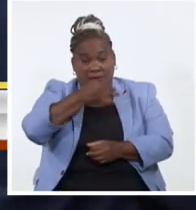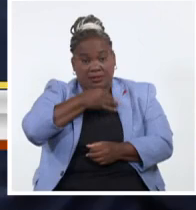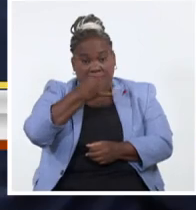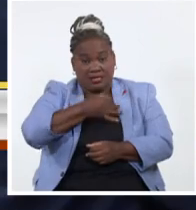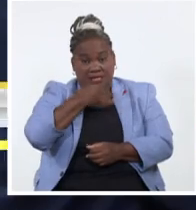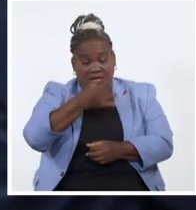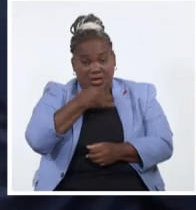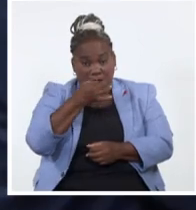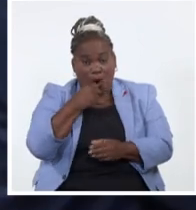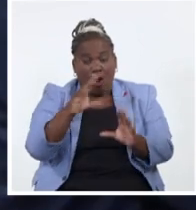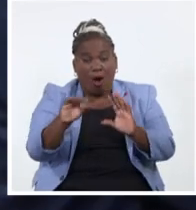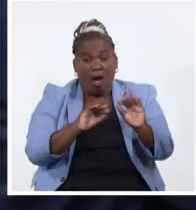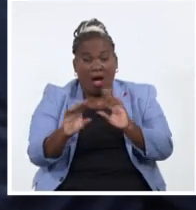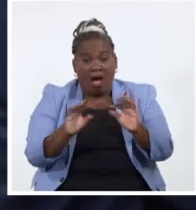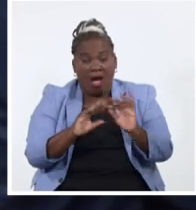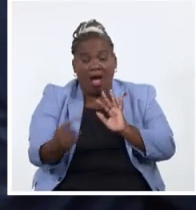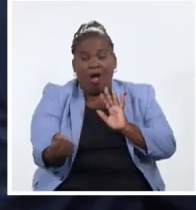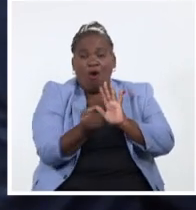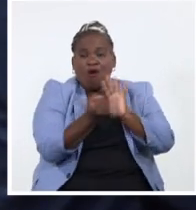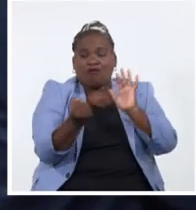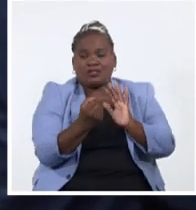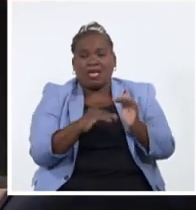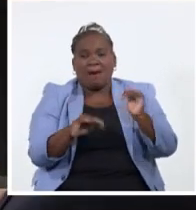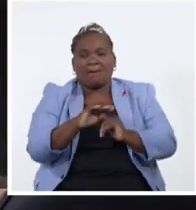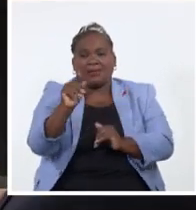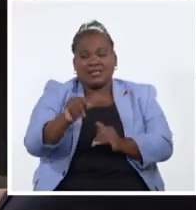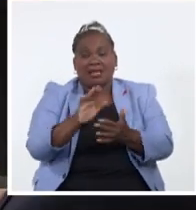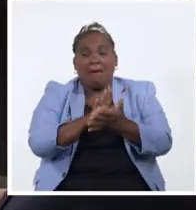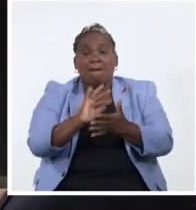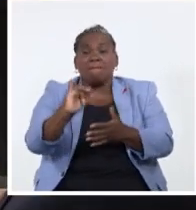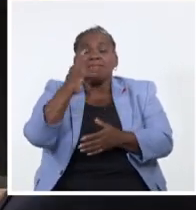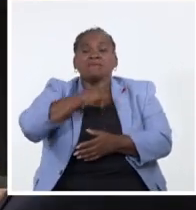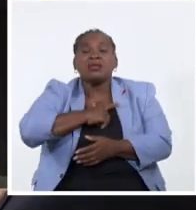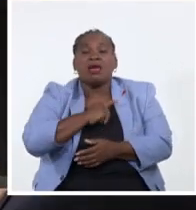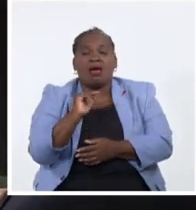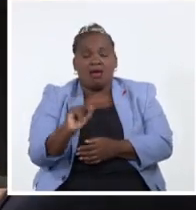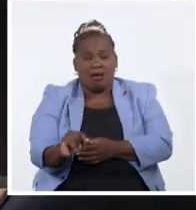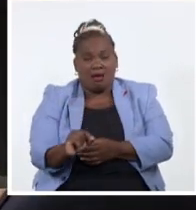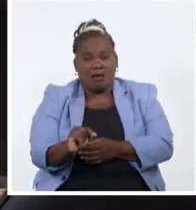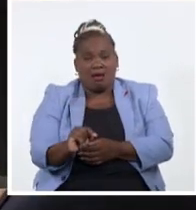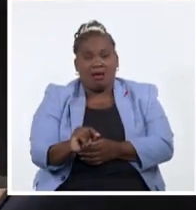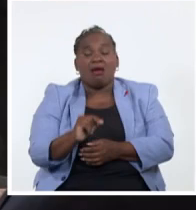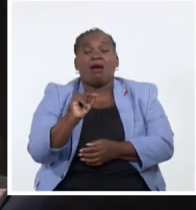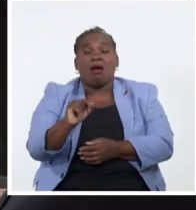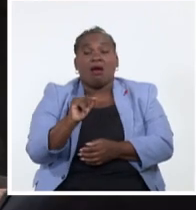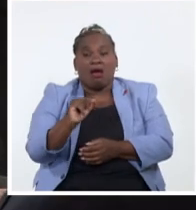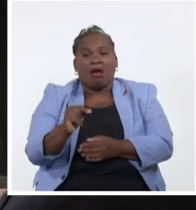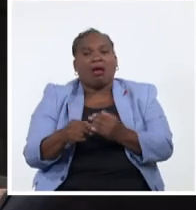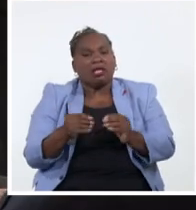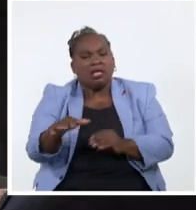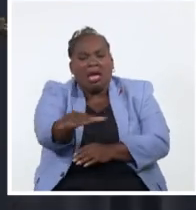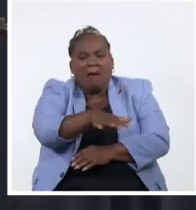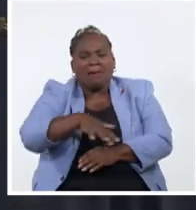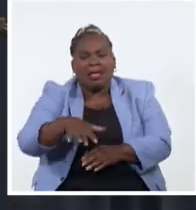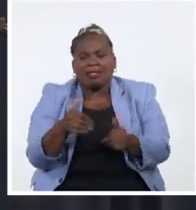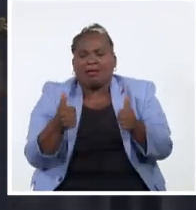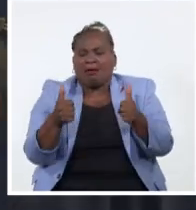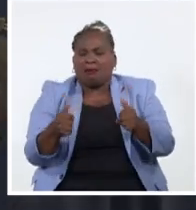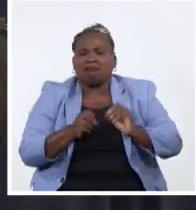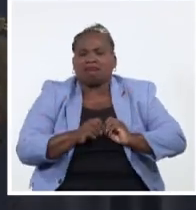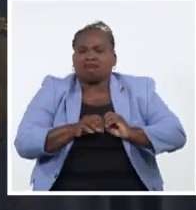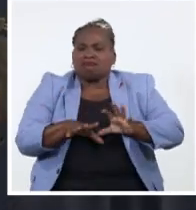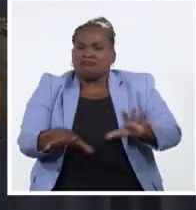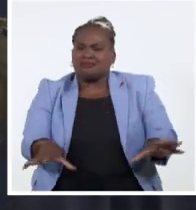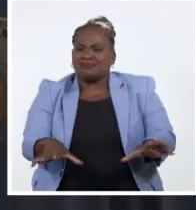conversaciones oficiales sostenidas con la primera ministra mía amor motriz realizadas en un ambiente de franqueza que ha caracterizado